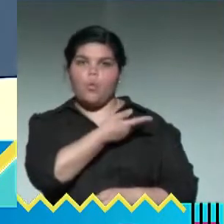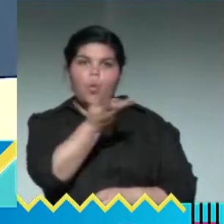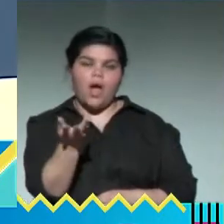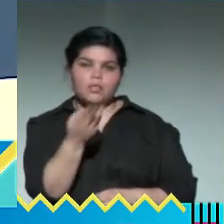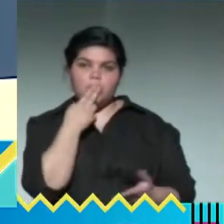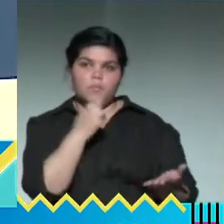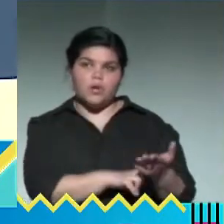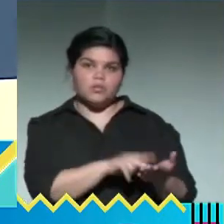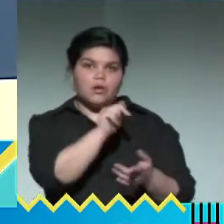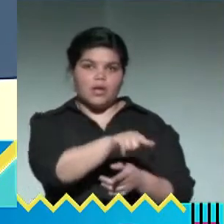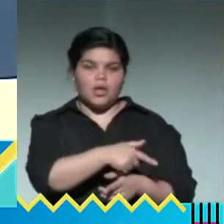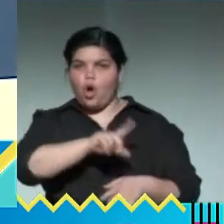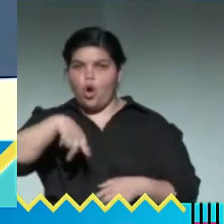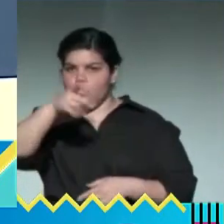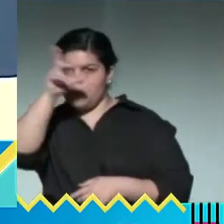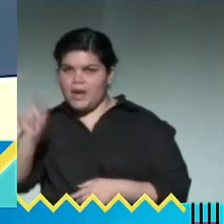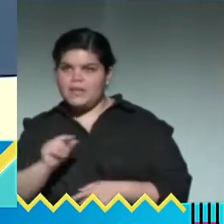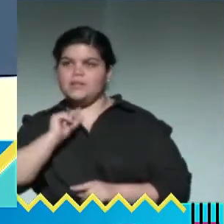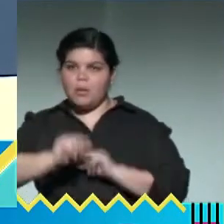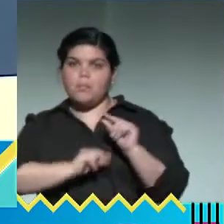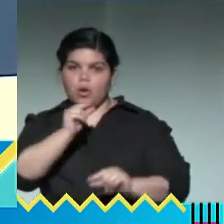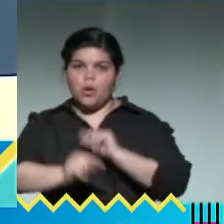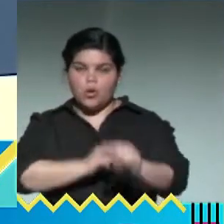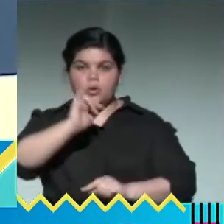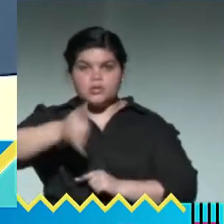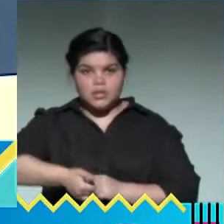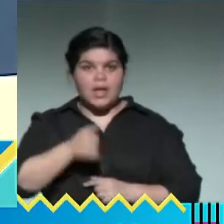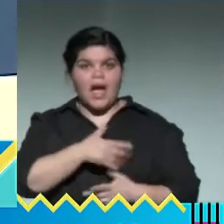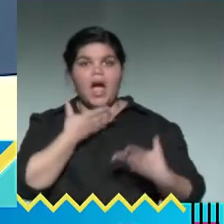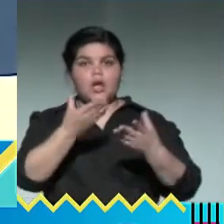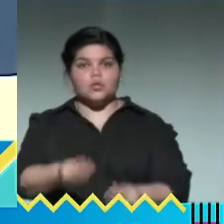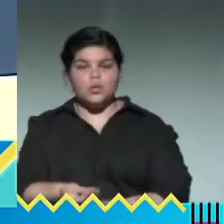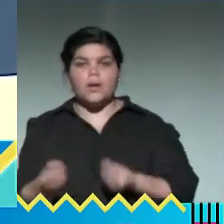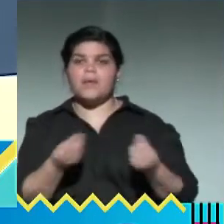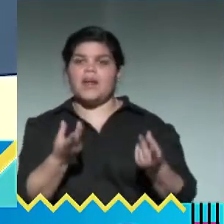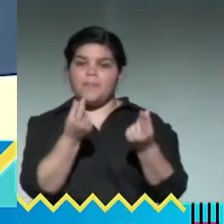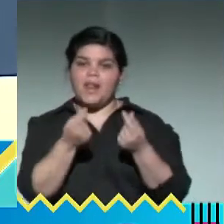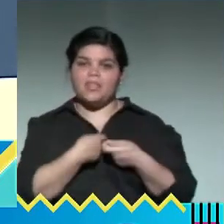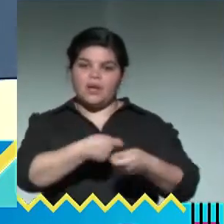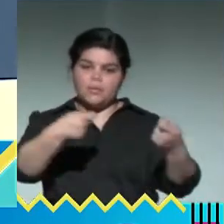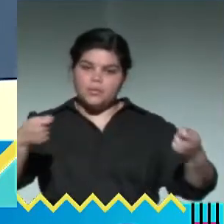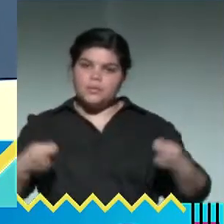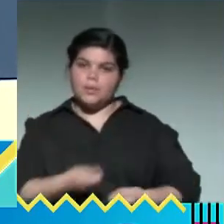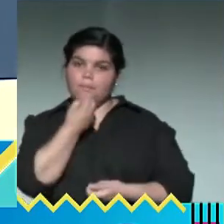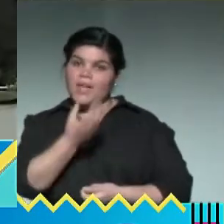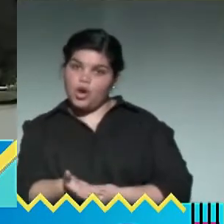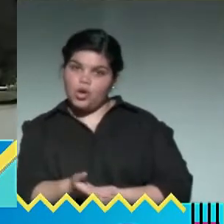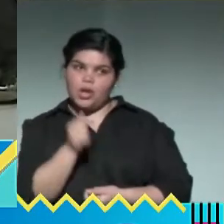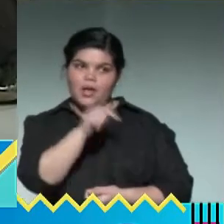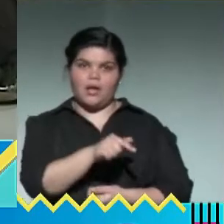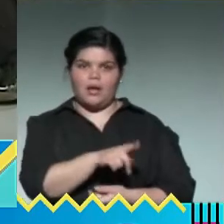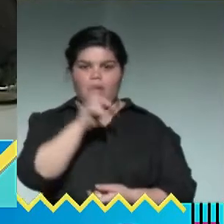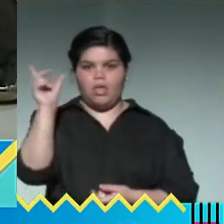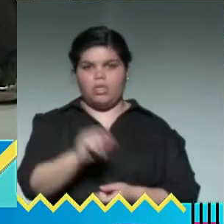del mundo el impuesto sobre los bienes personales, que es progresivo, ayuda a la distribución de la riqueza y demás, es mucho más fuerte que